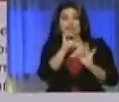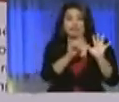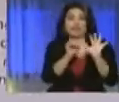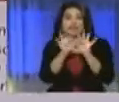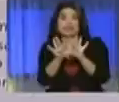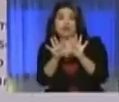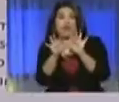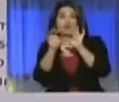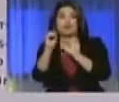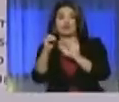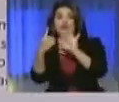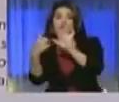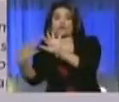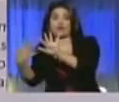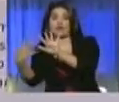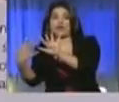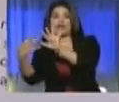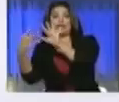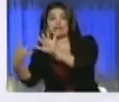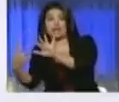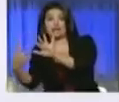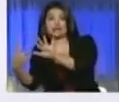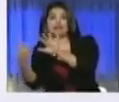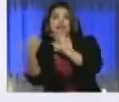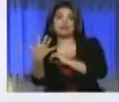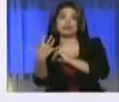65.056 bolívares.